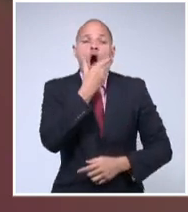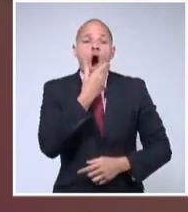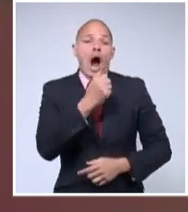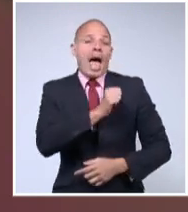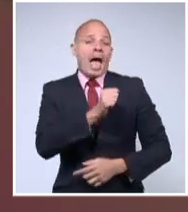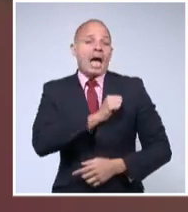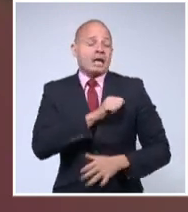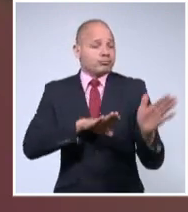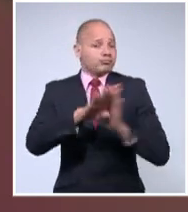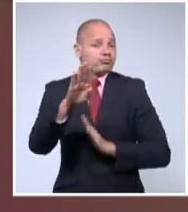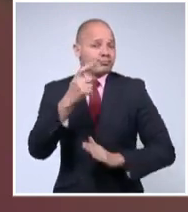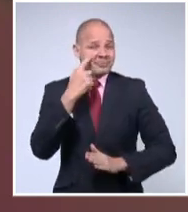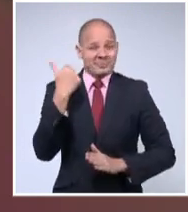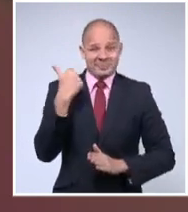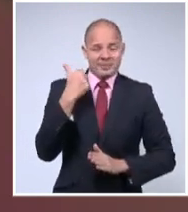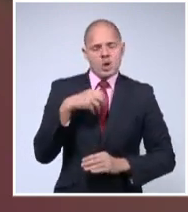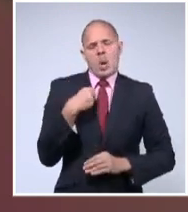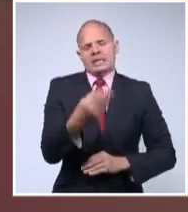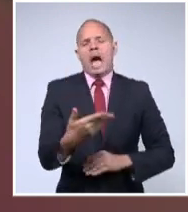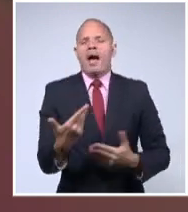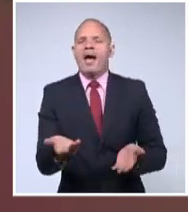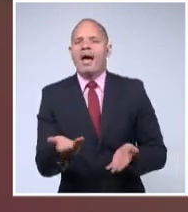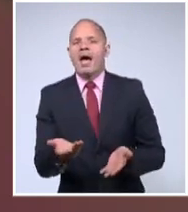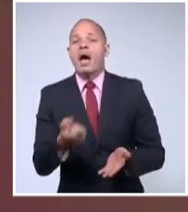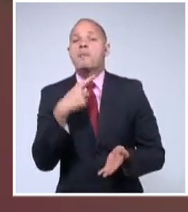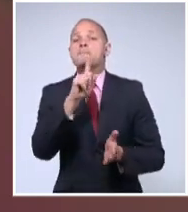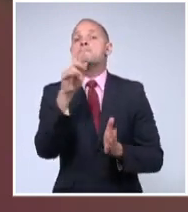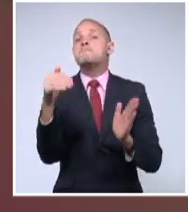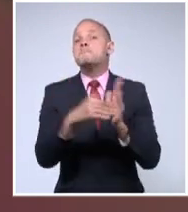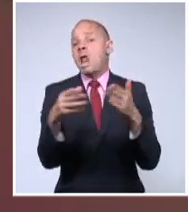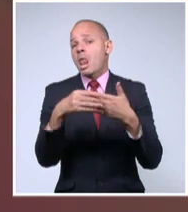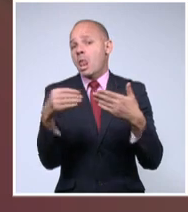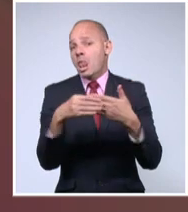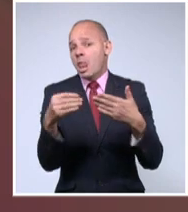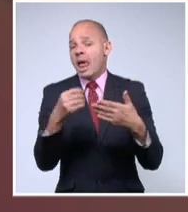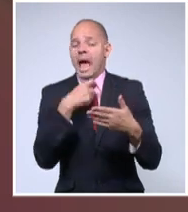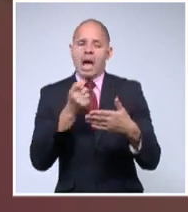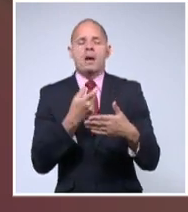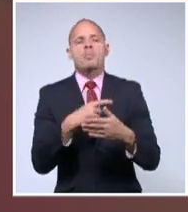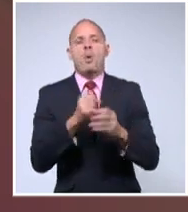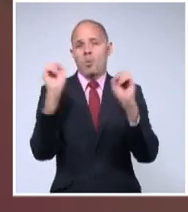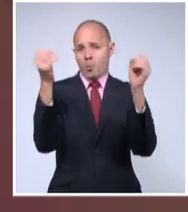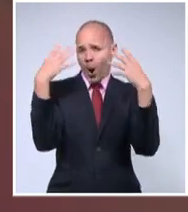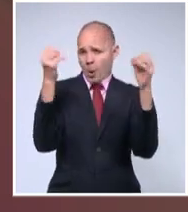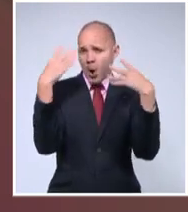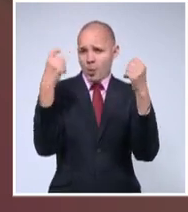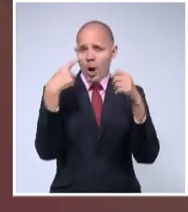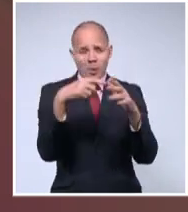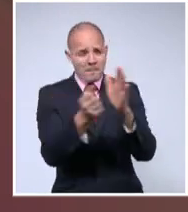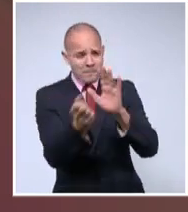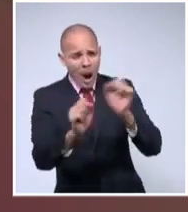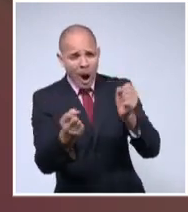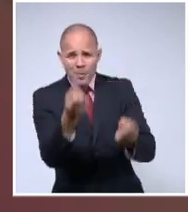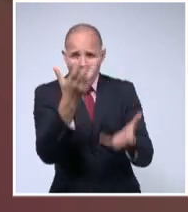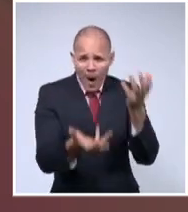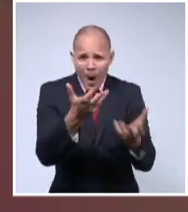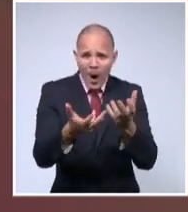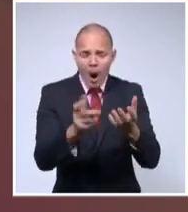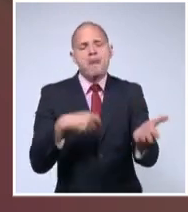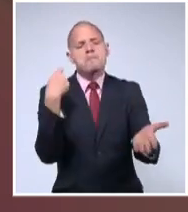1,000 por patrulla, incendio, ahí está claro. 2,000 por camiones de represores. Y